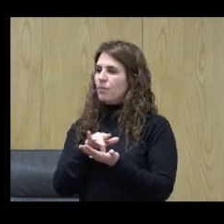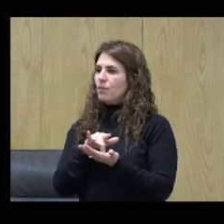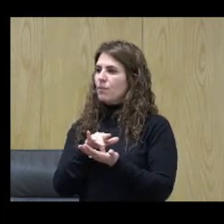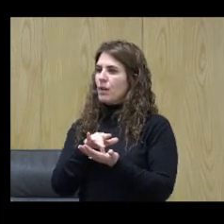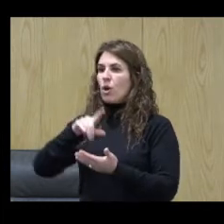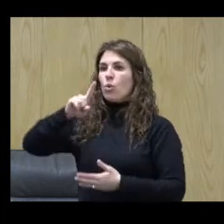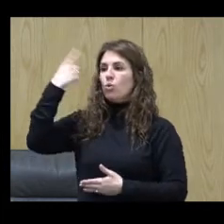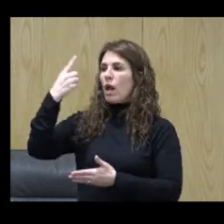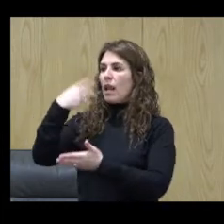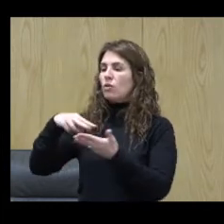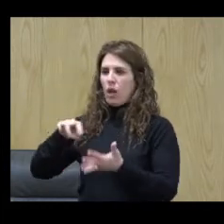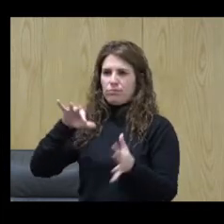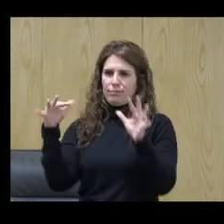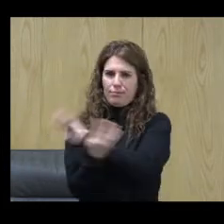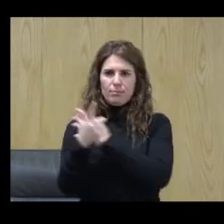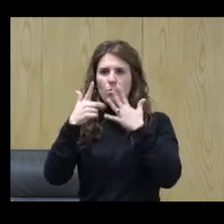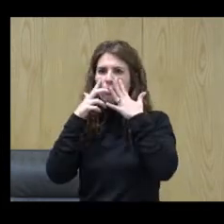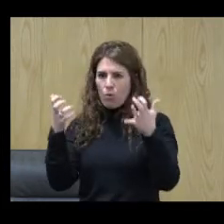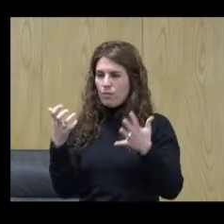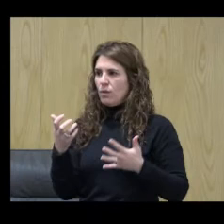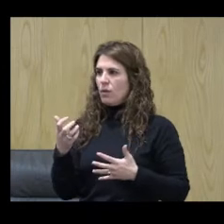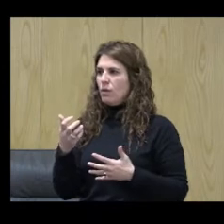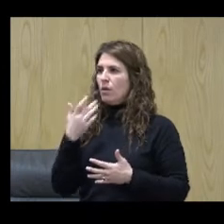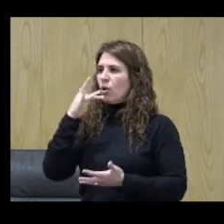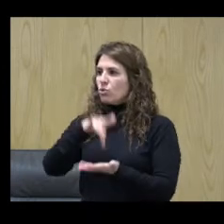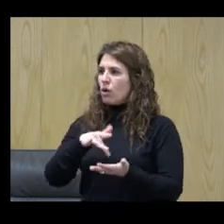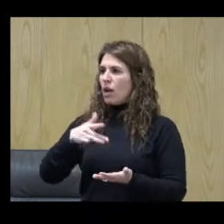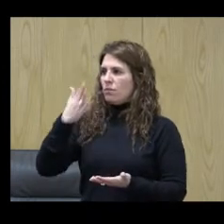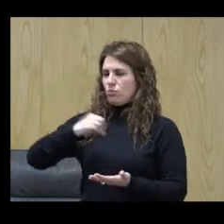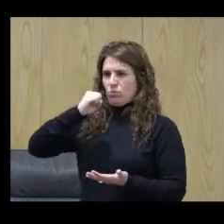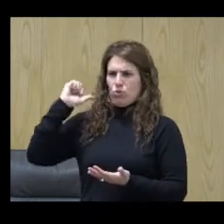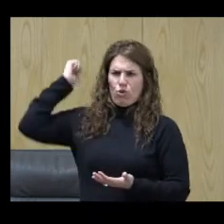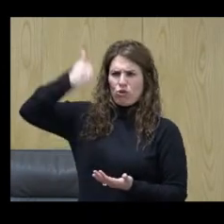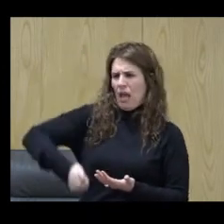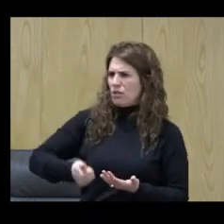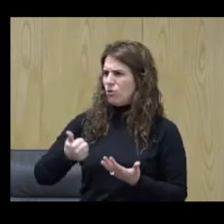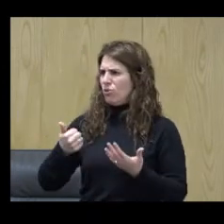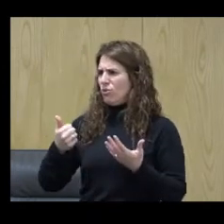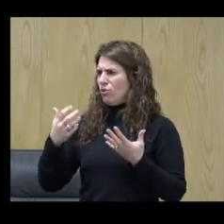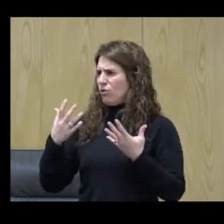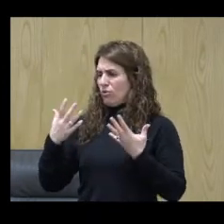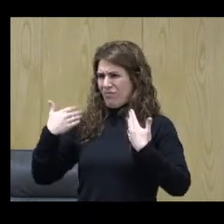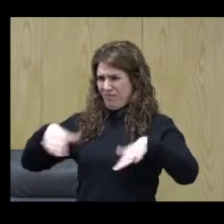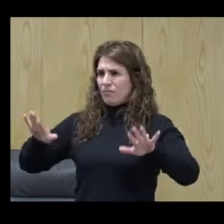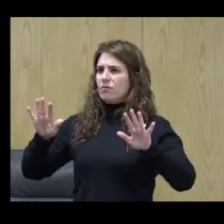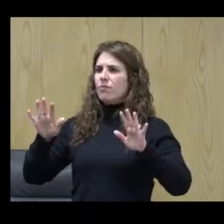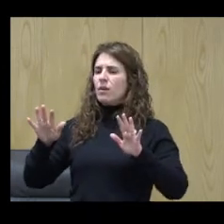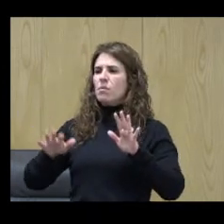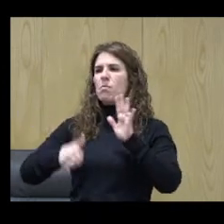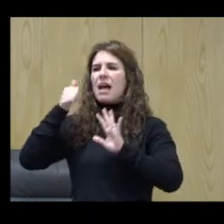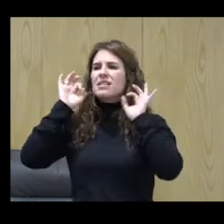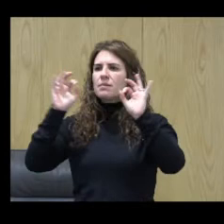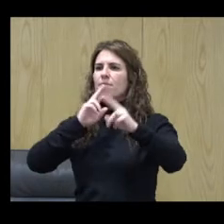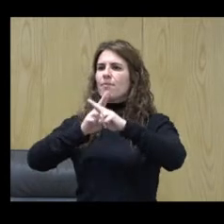cultura lectora, ¿no? Estábamos basados durante muchísimos años, durante muchas décadas, en lo que ha sido siempre la